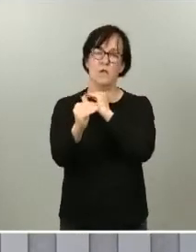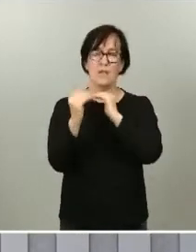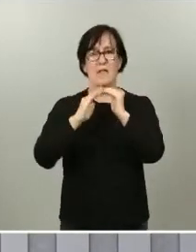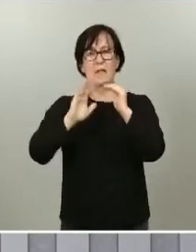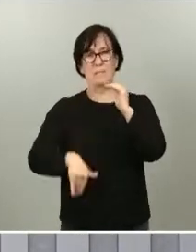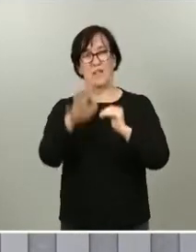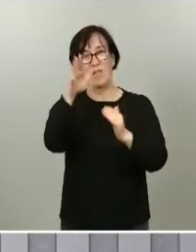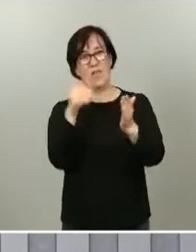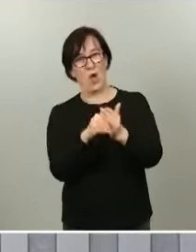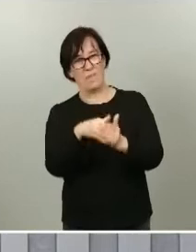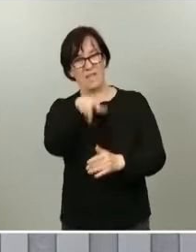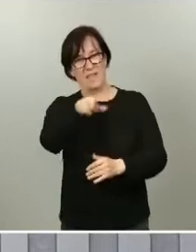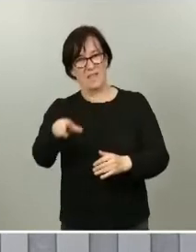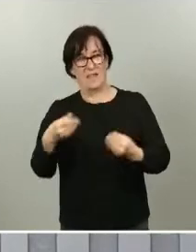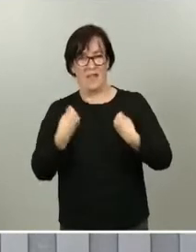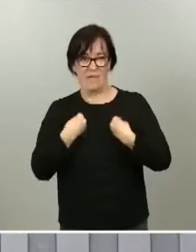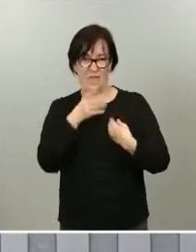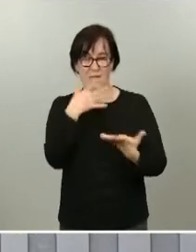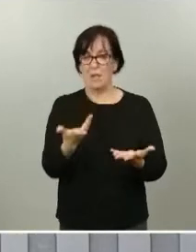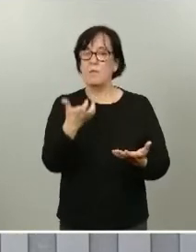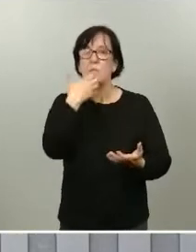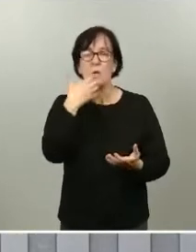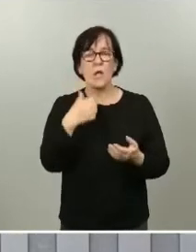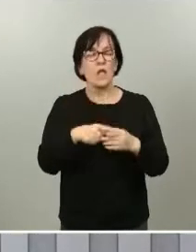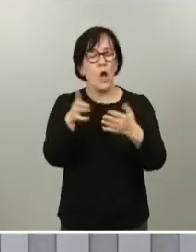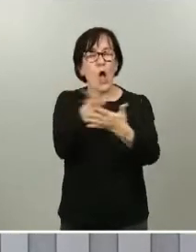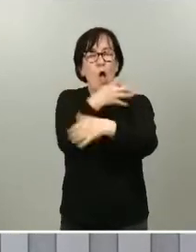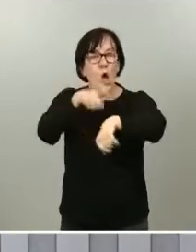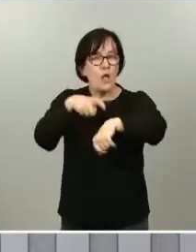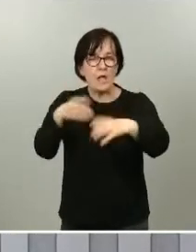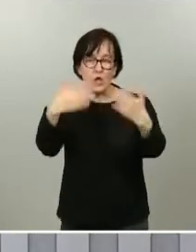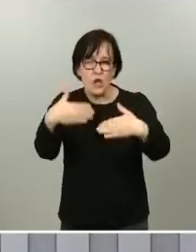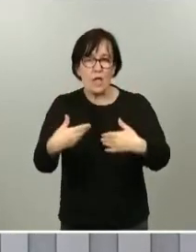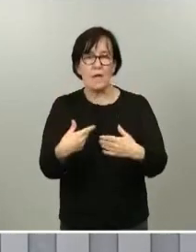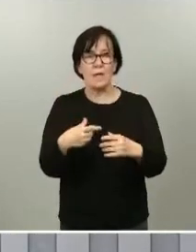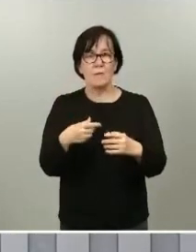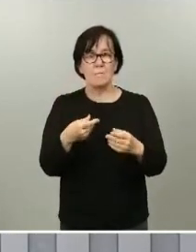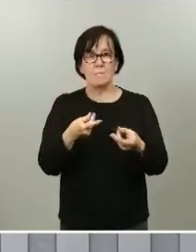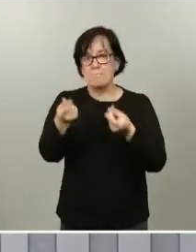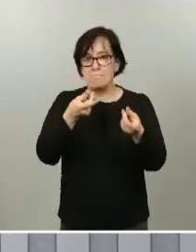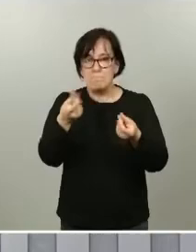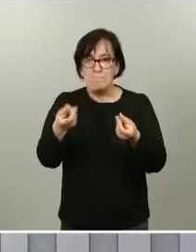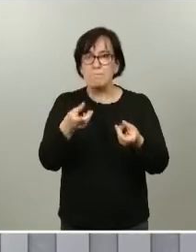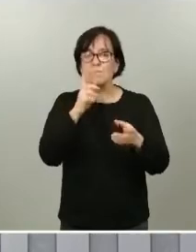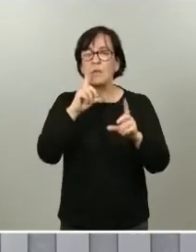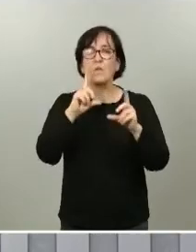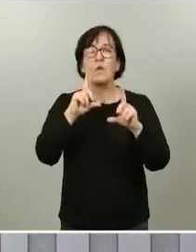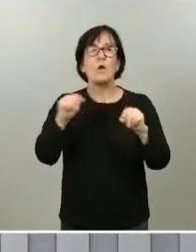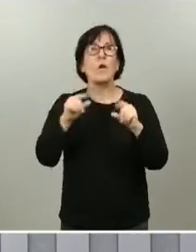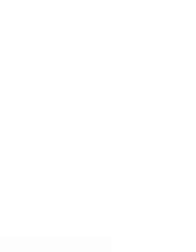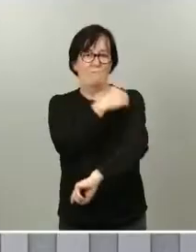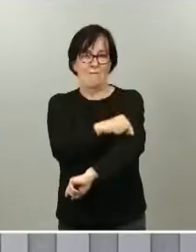por ejemplo que no haya franja horaria a la salida a los momentos de salida de los